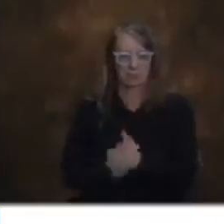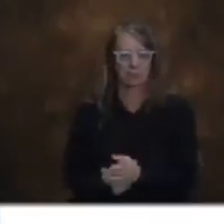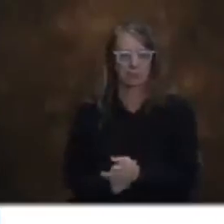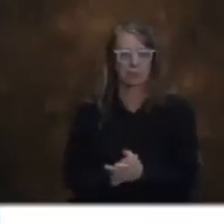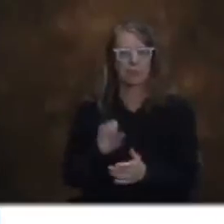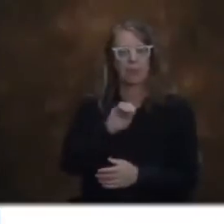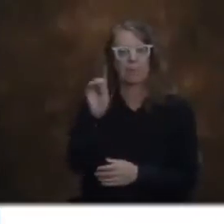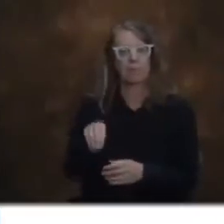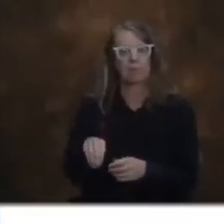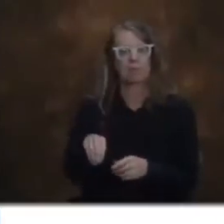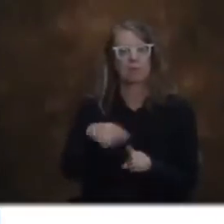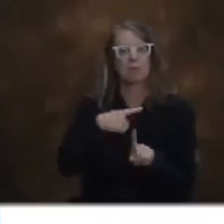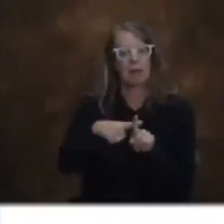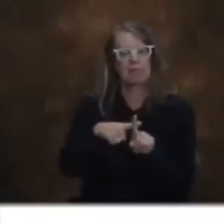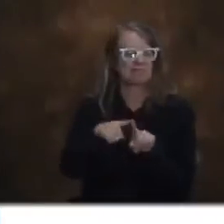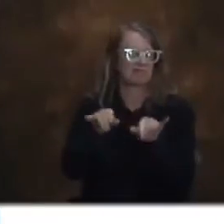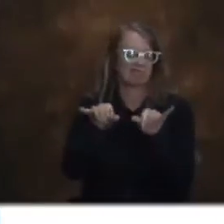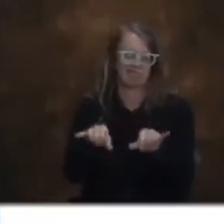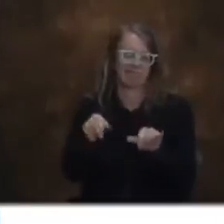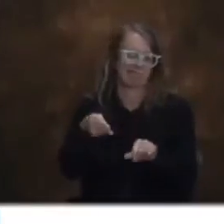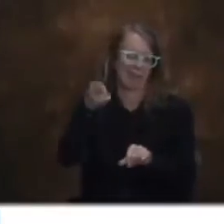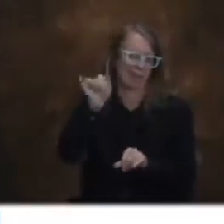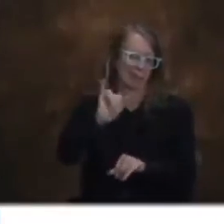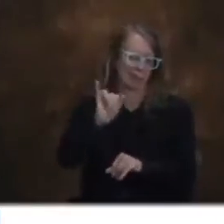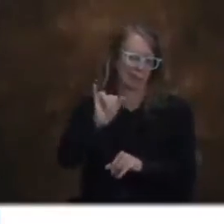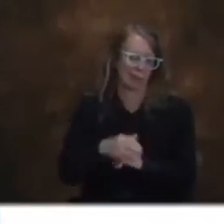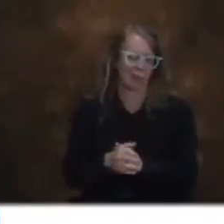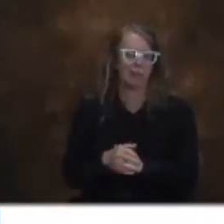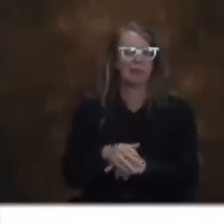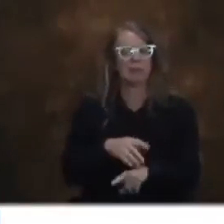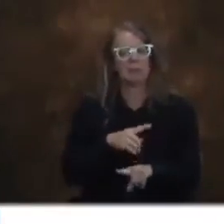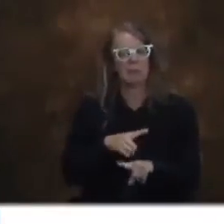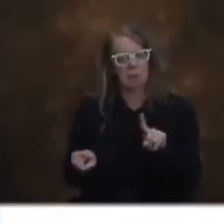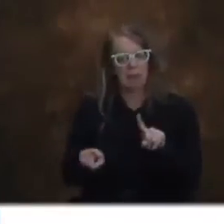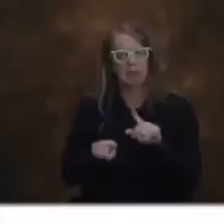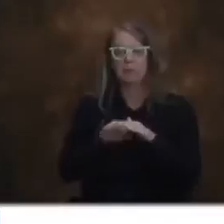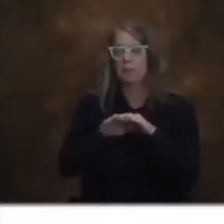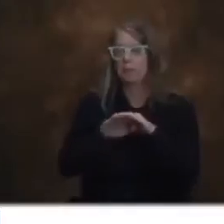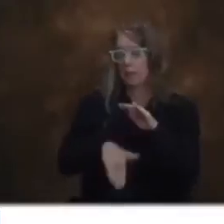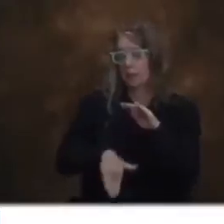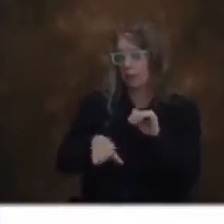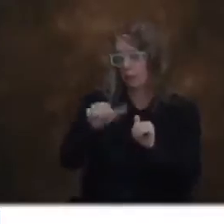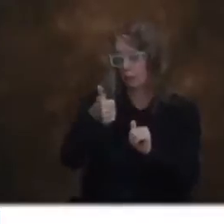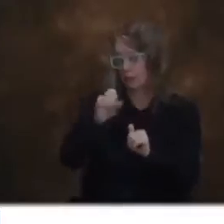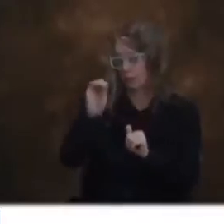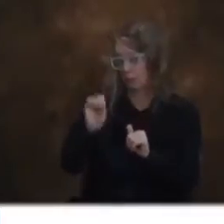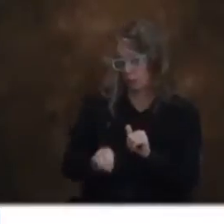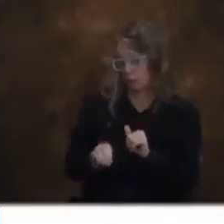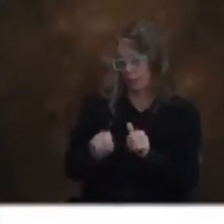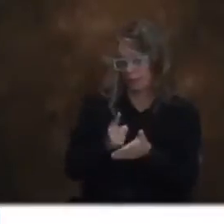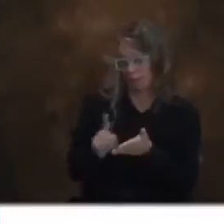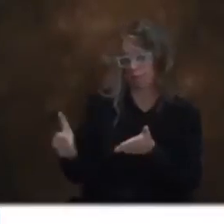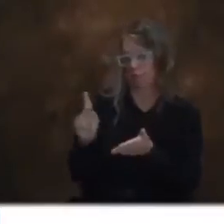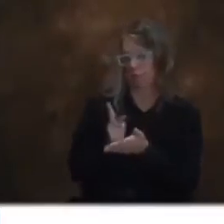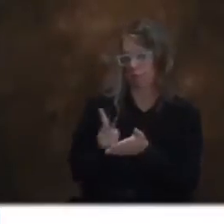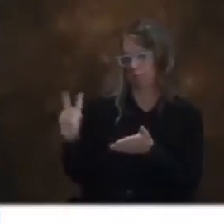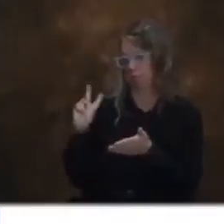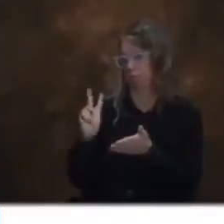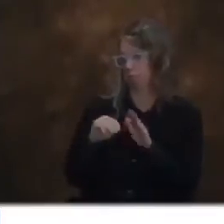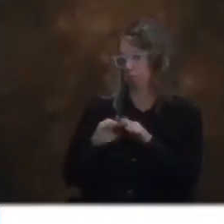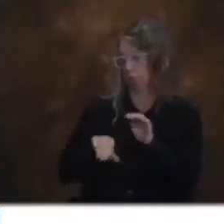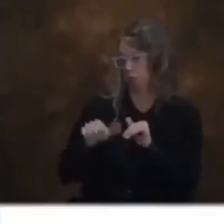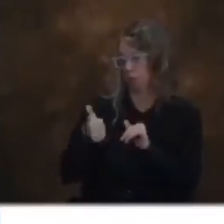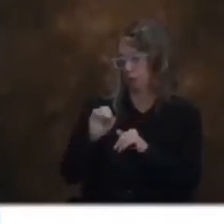el porcentaje de positividad sigue siendo alto también pero se ha mantenido por debajo del 10% por las últimas dos